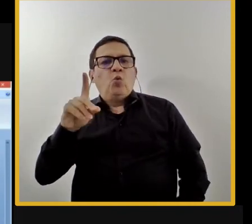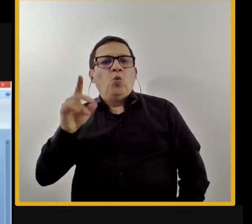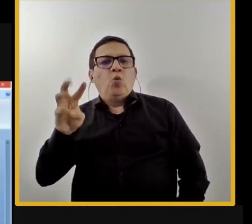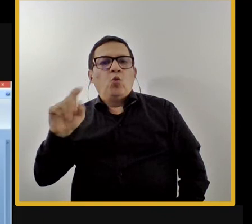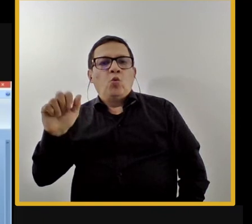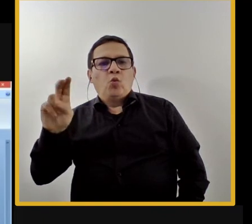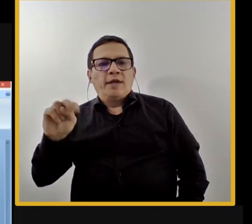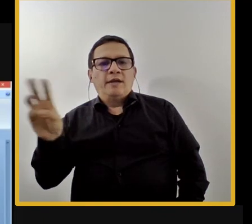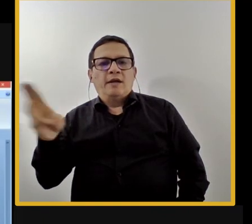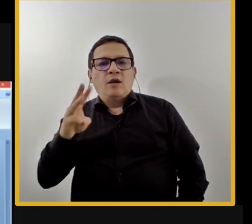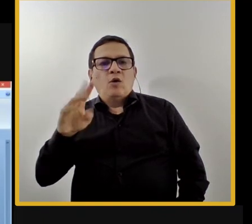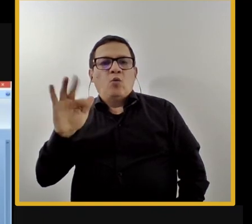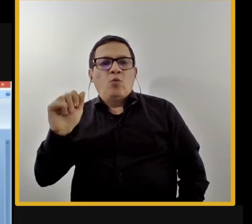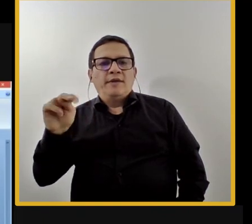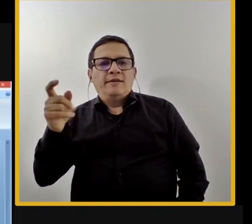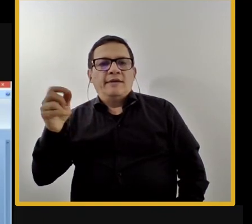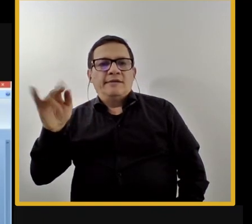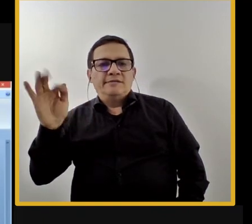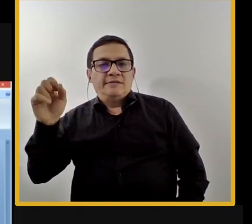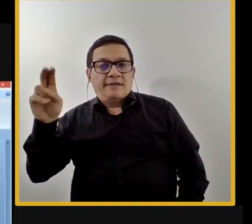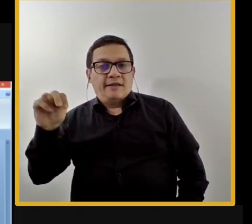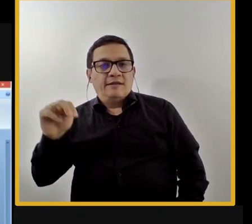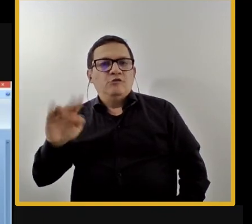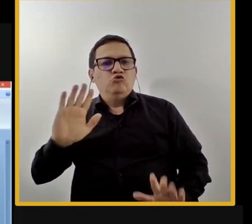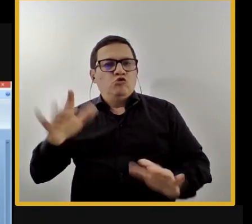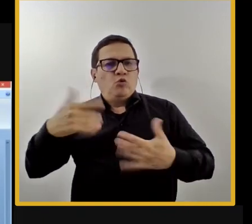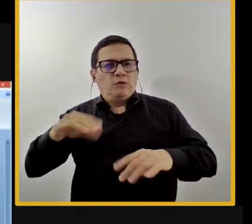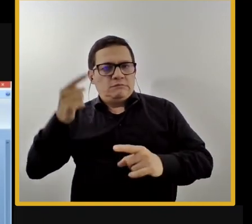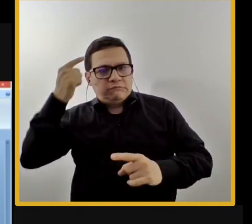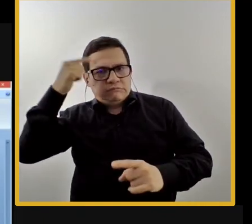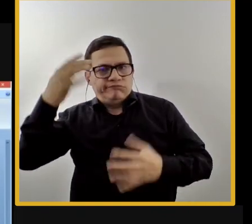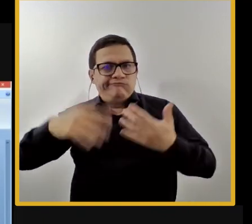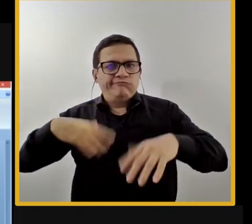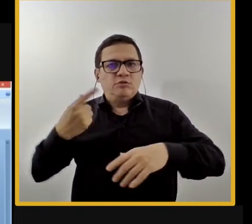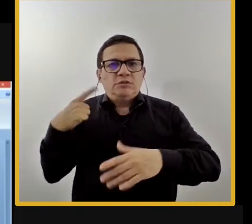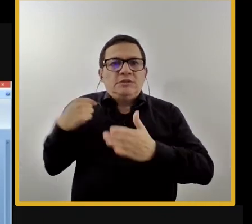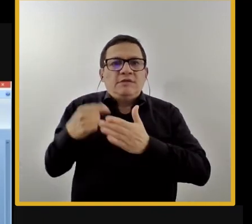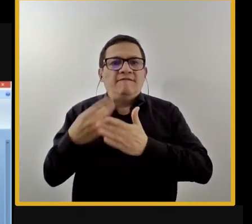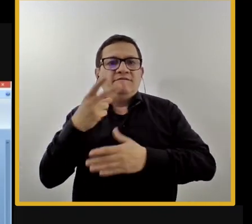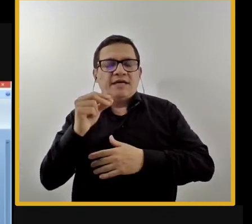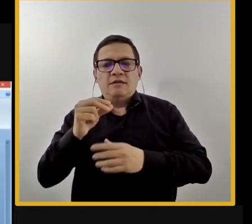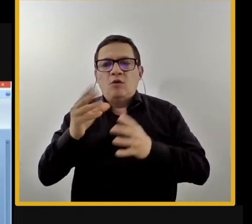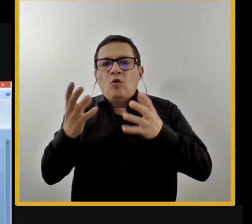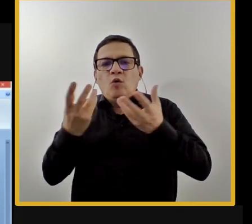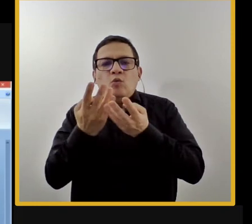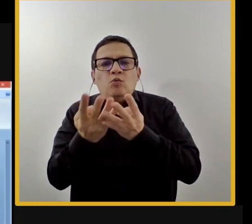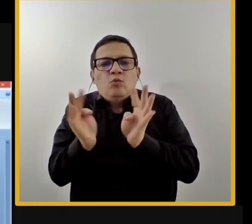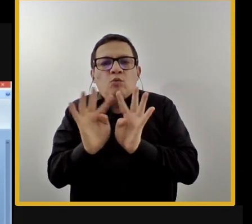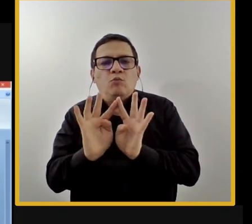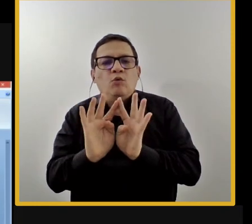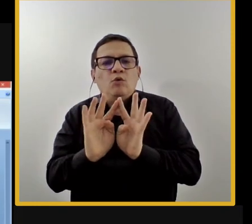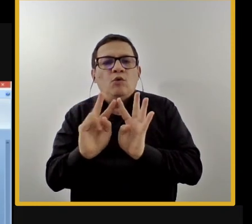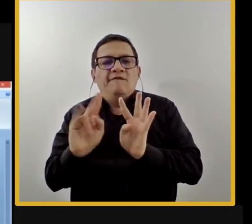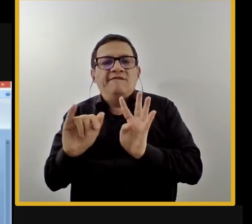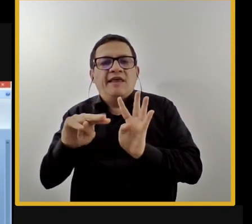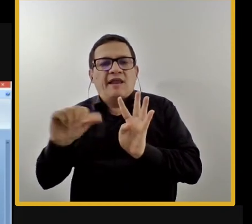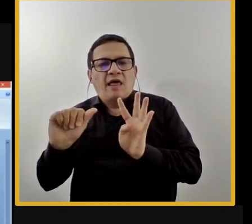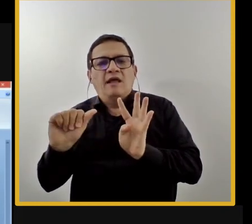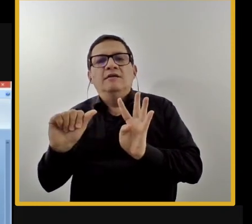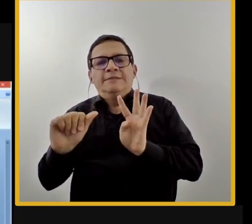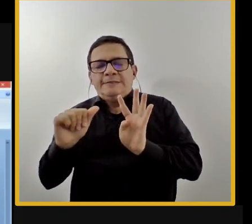predecesores. Bajo su influencia se formó en los años 20 del pasado siglo el llamado Círculo de Viena, con el que el positivismo